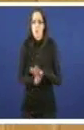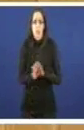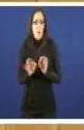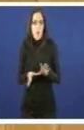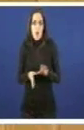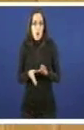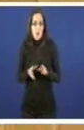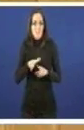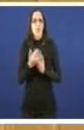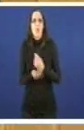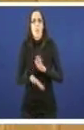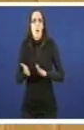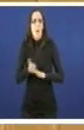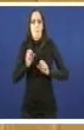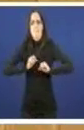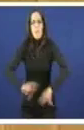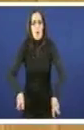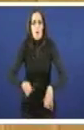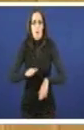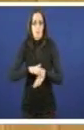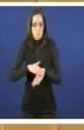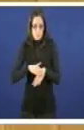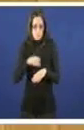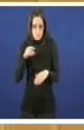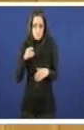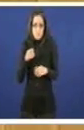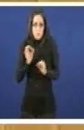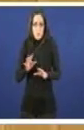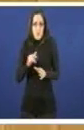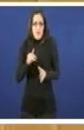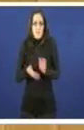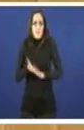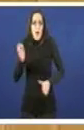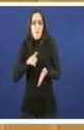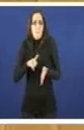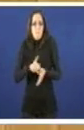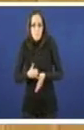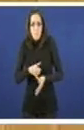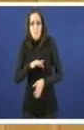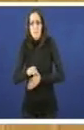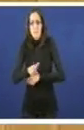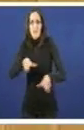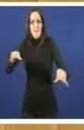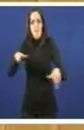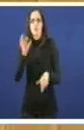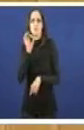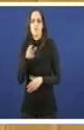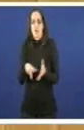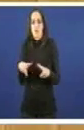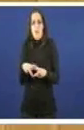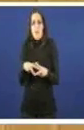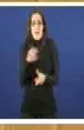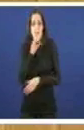foxo para facer ainda ese foxo máis profundo debilitar e empobrecer máis a sociedade galega con estas